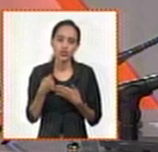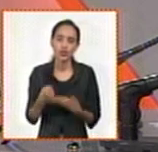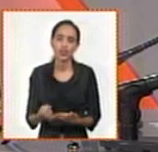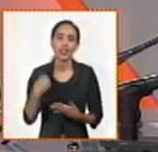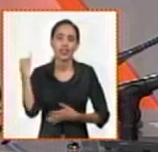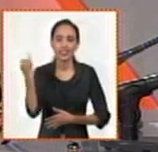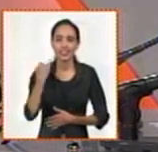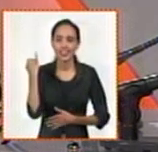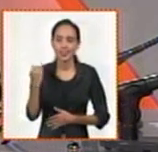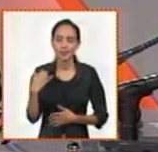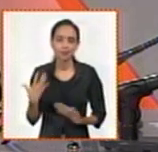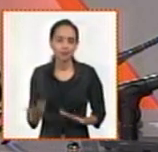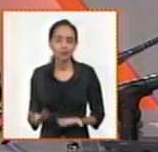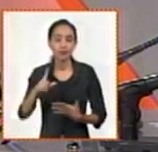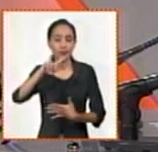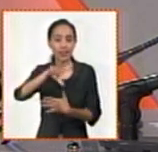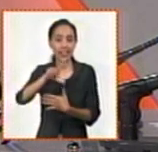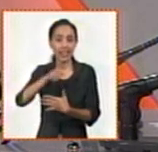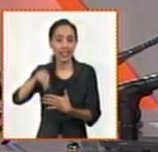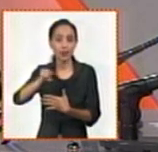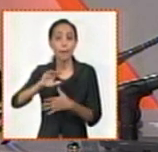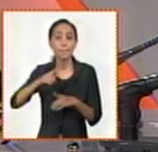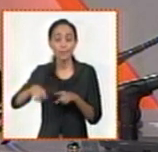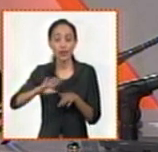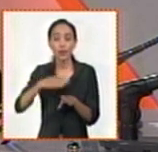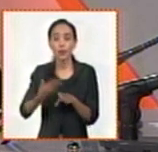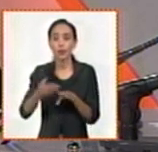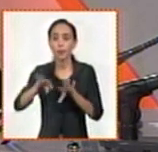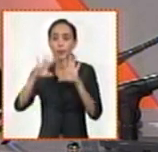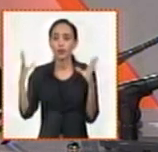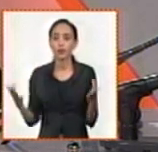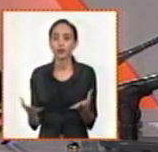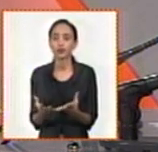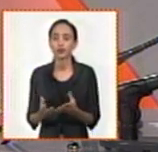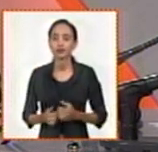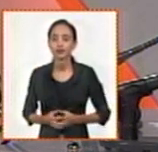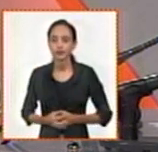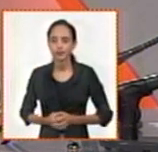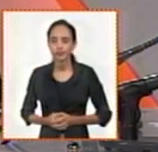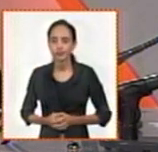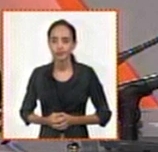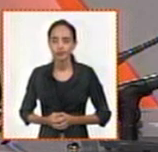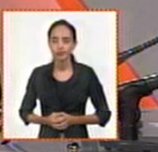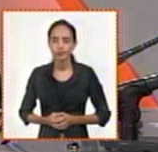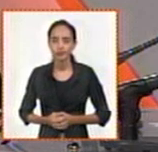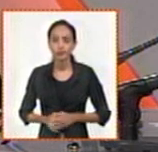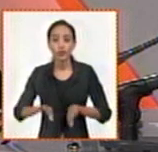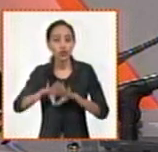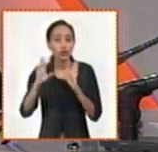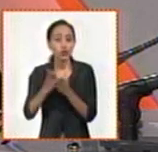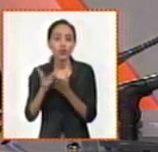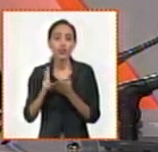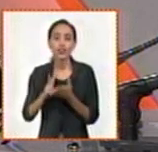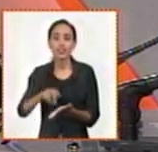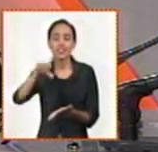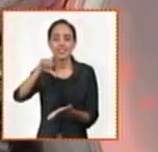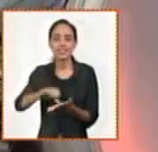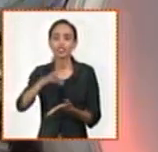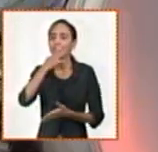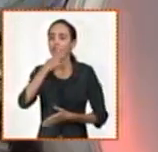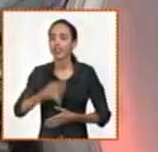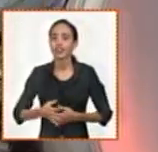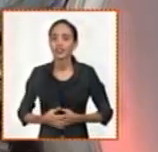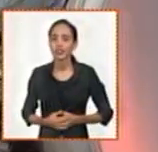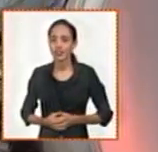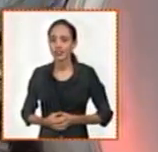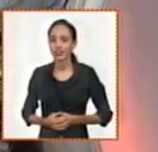solidaridad internacional. Para Latinoamérica, pero después para el mundo. Todos van. Porque hay muchos Todos van a visitar el centro Fidel Castro.